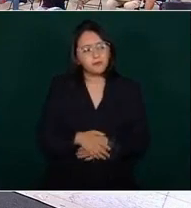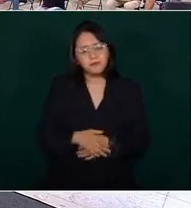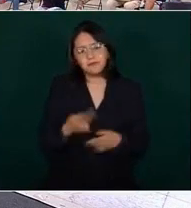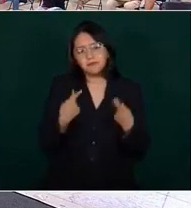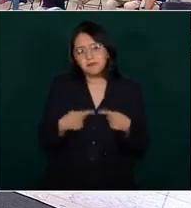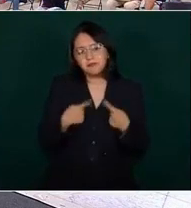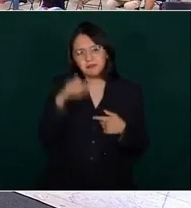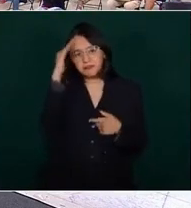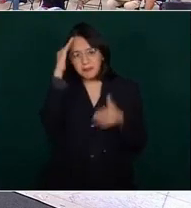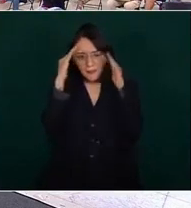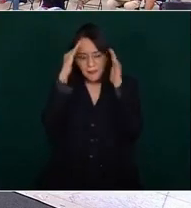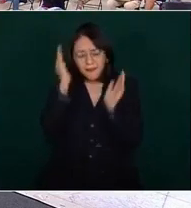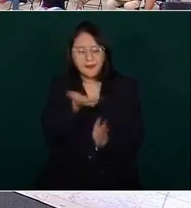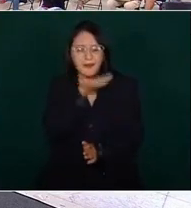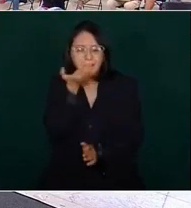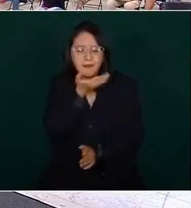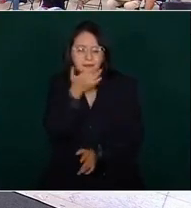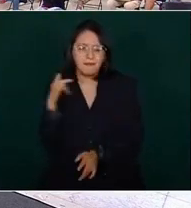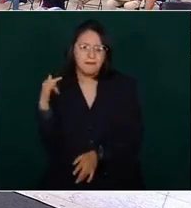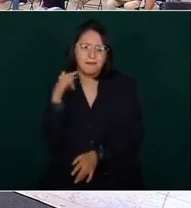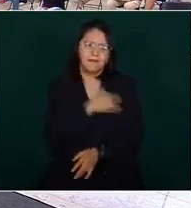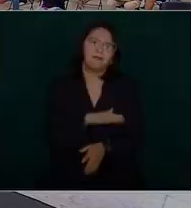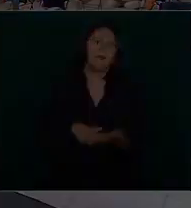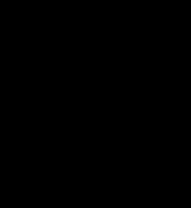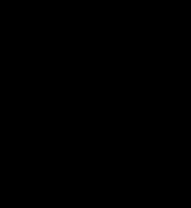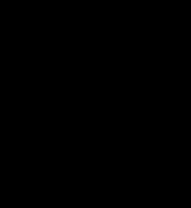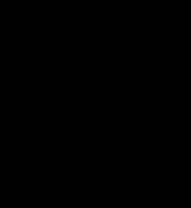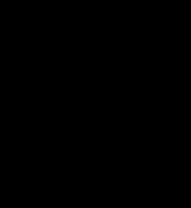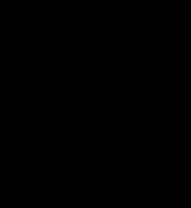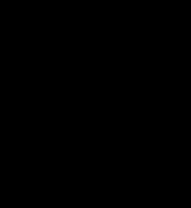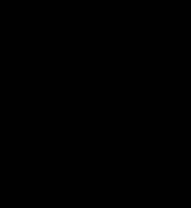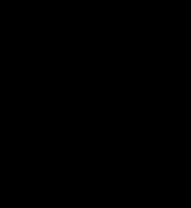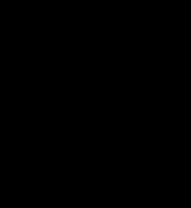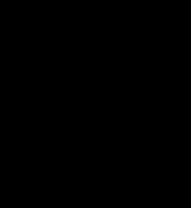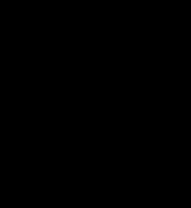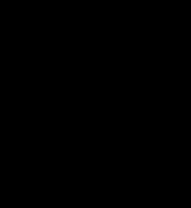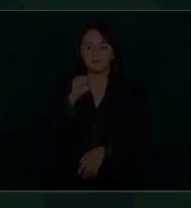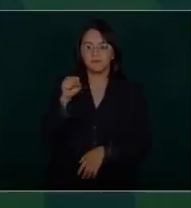y muy hipócritas, porque se vuelven feministas,